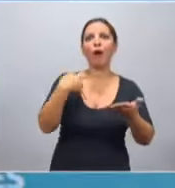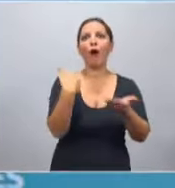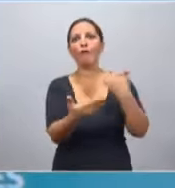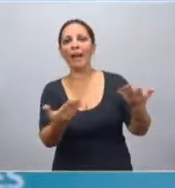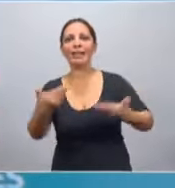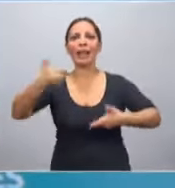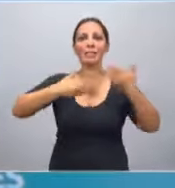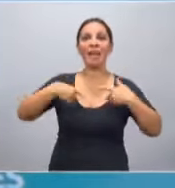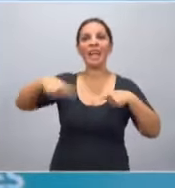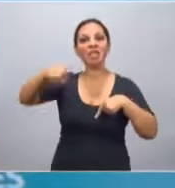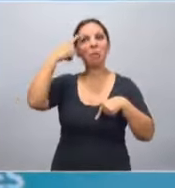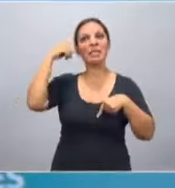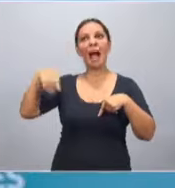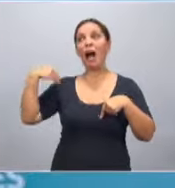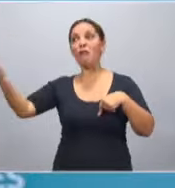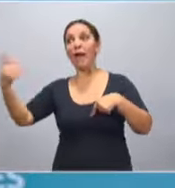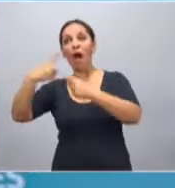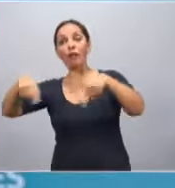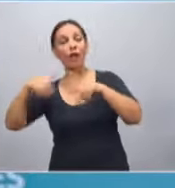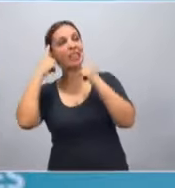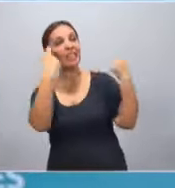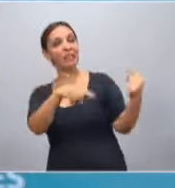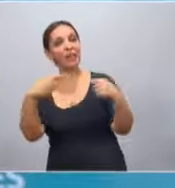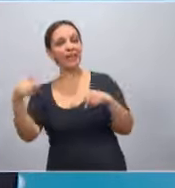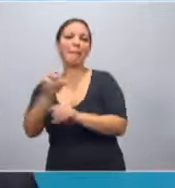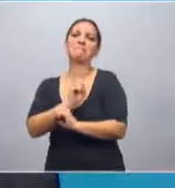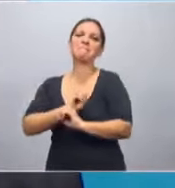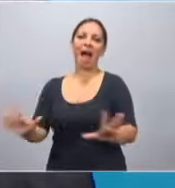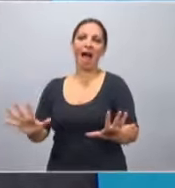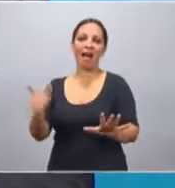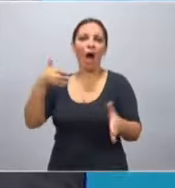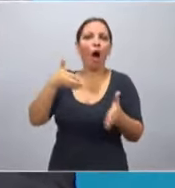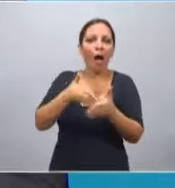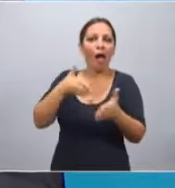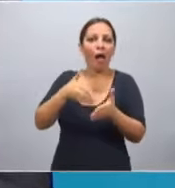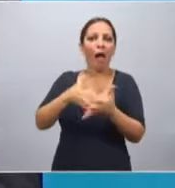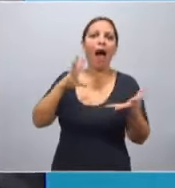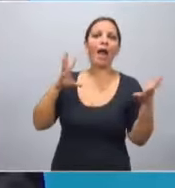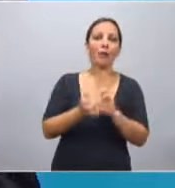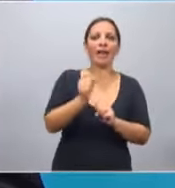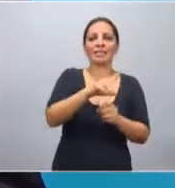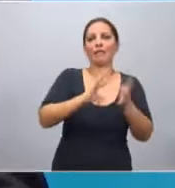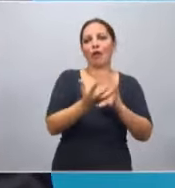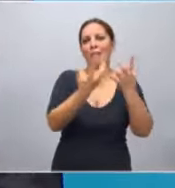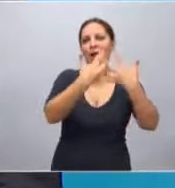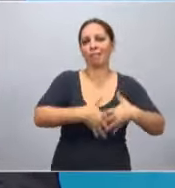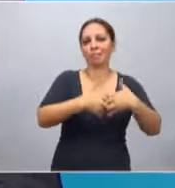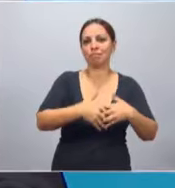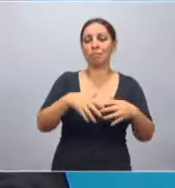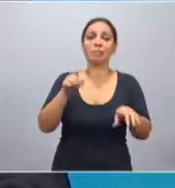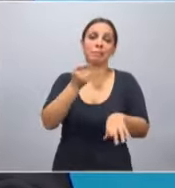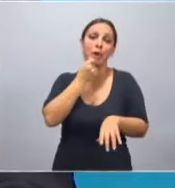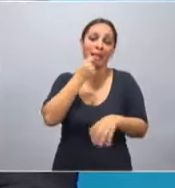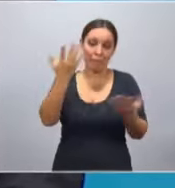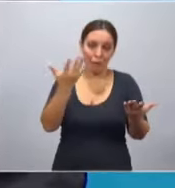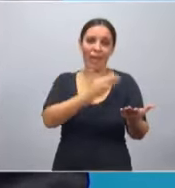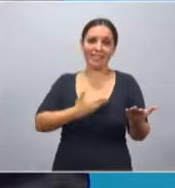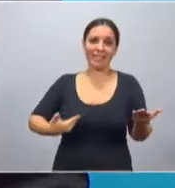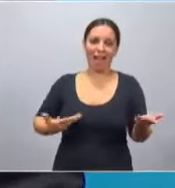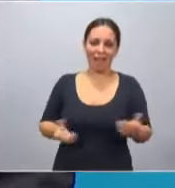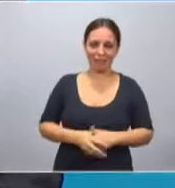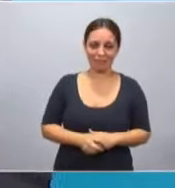fuera de esos mecanismos en realidad Está mal es un obstáculo y arruina entre otras cosas el estado por